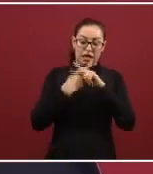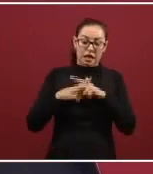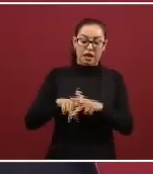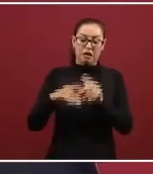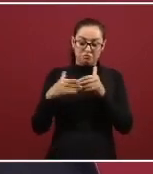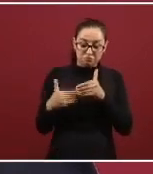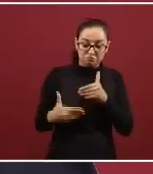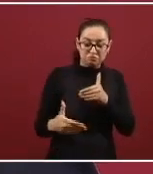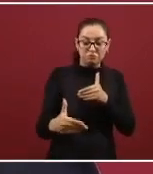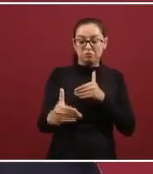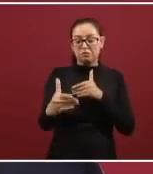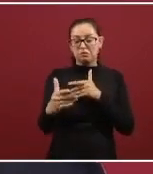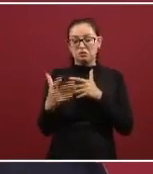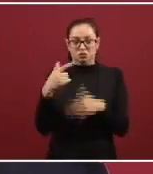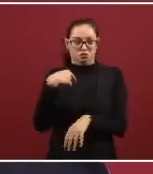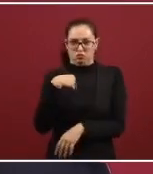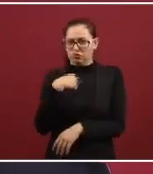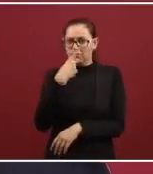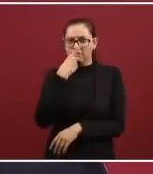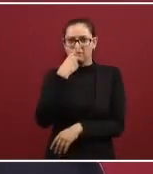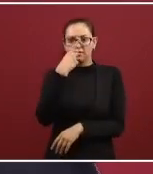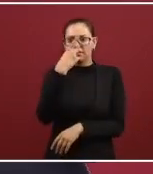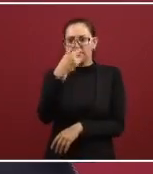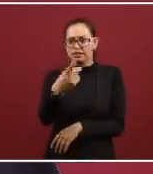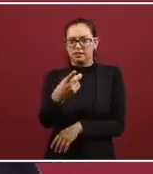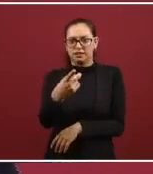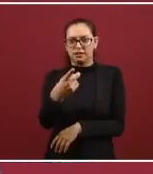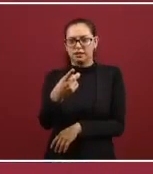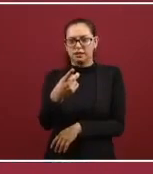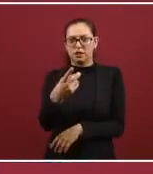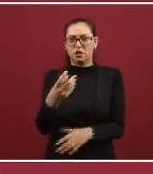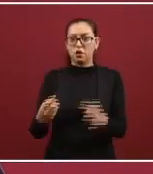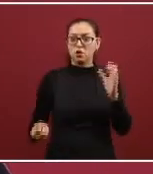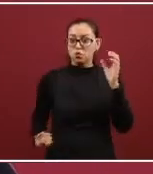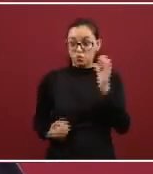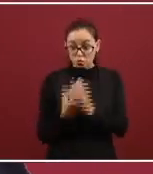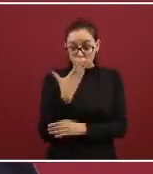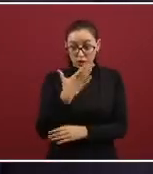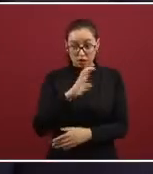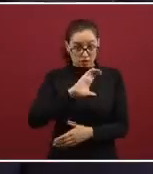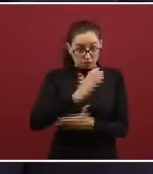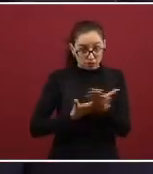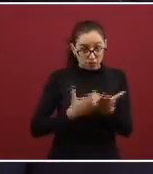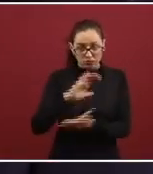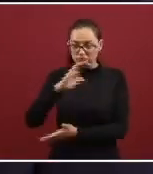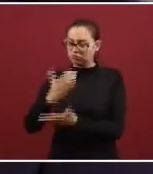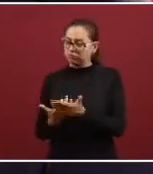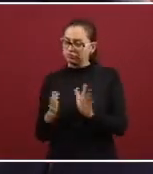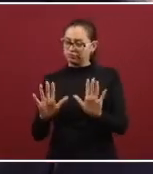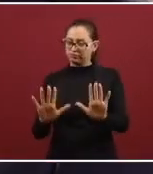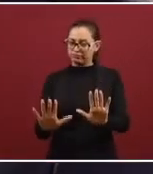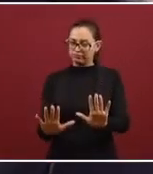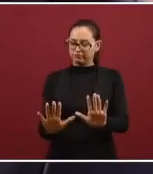podemos convocar a nuevas rondas en tanto no